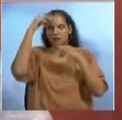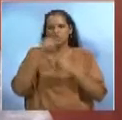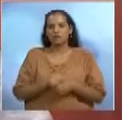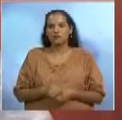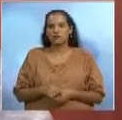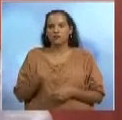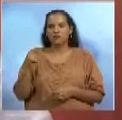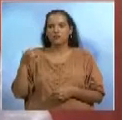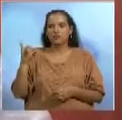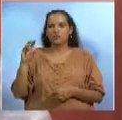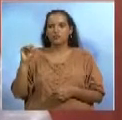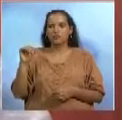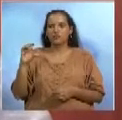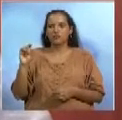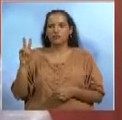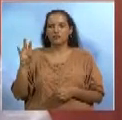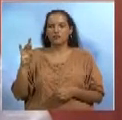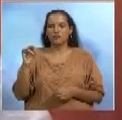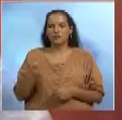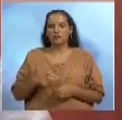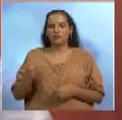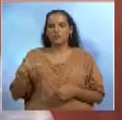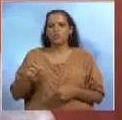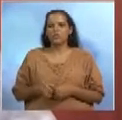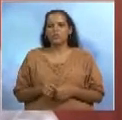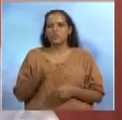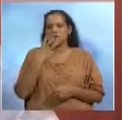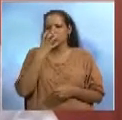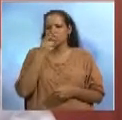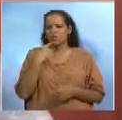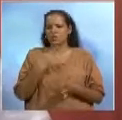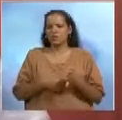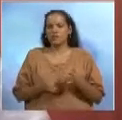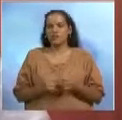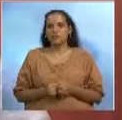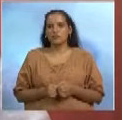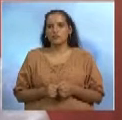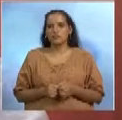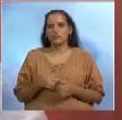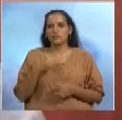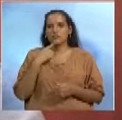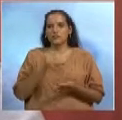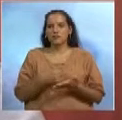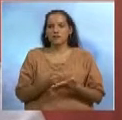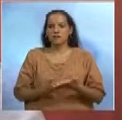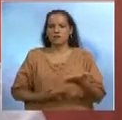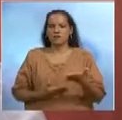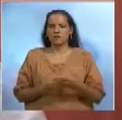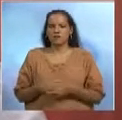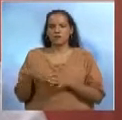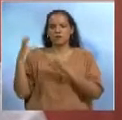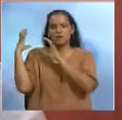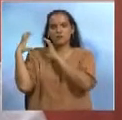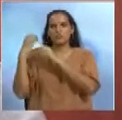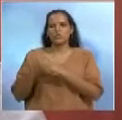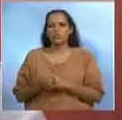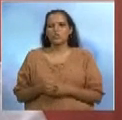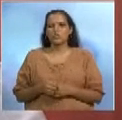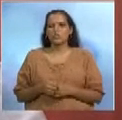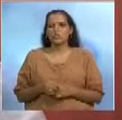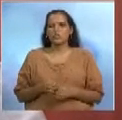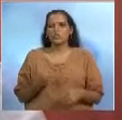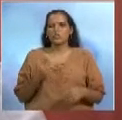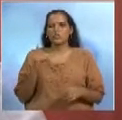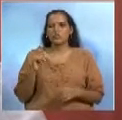sector La Primavera. Sus habitantes muestran su malestar e inconformidad por un convenio firmado entre el municipio y una